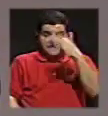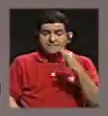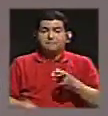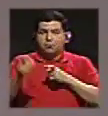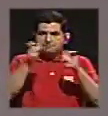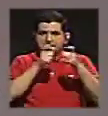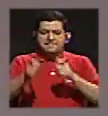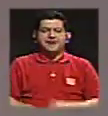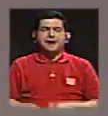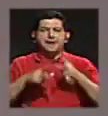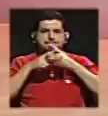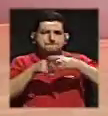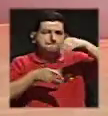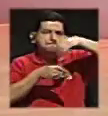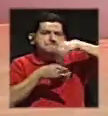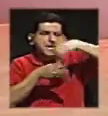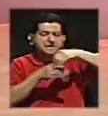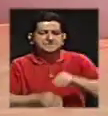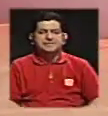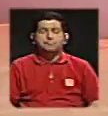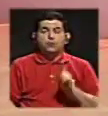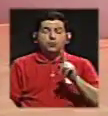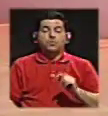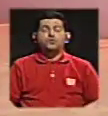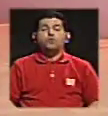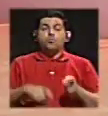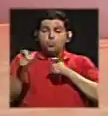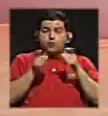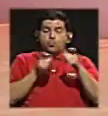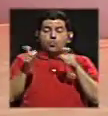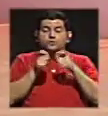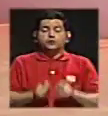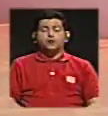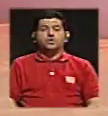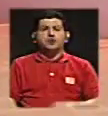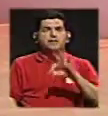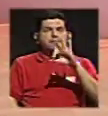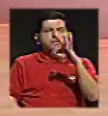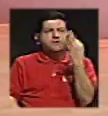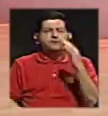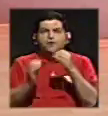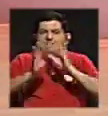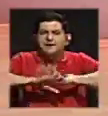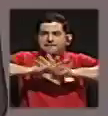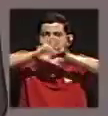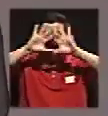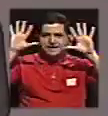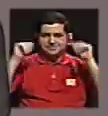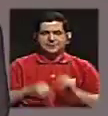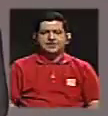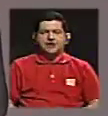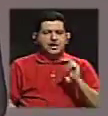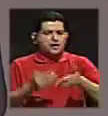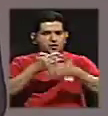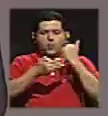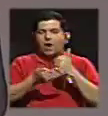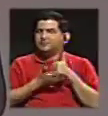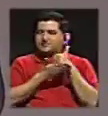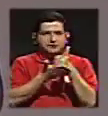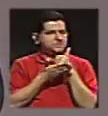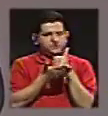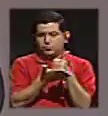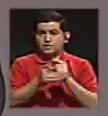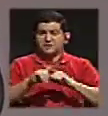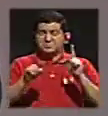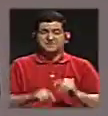manejar estos fideicomisos con un fiduciario de una forma mucho más eh transparente que lo que era el tema de los bonos